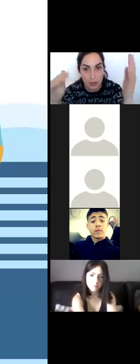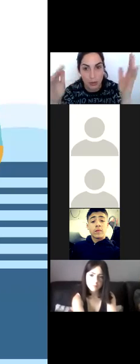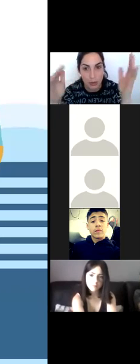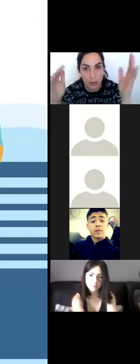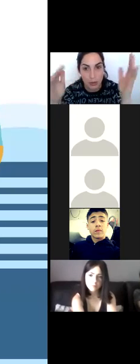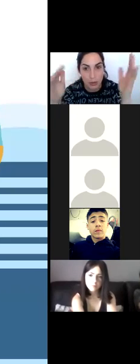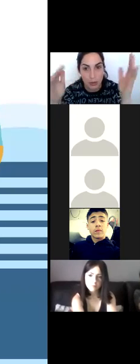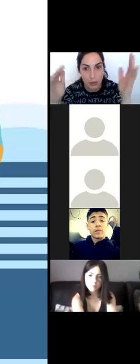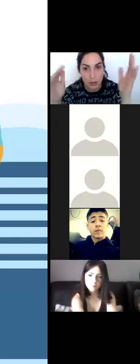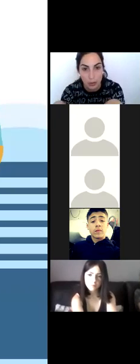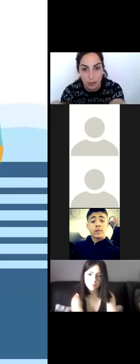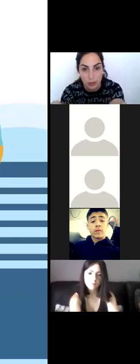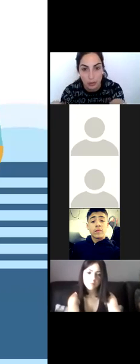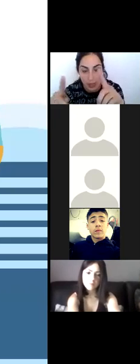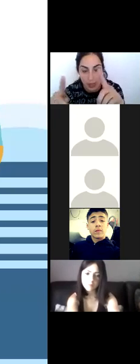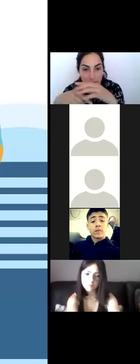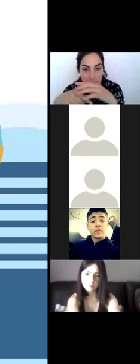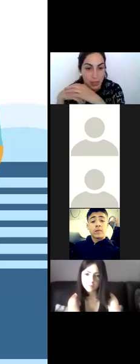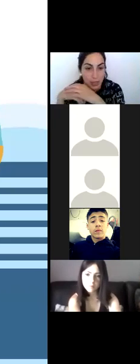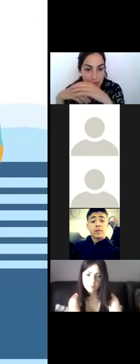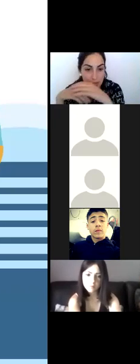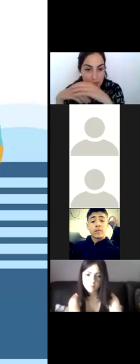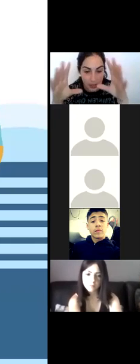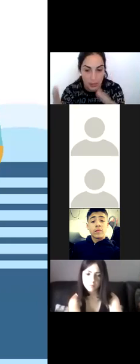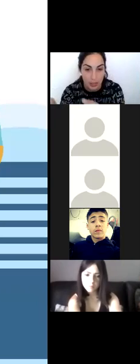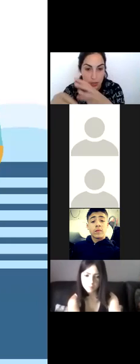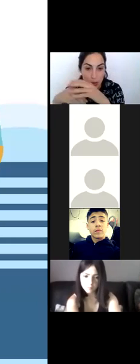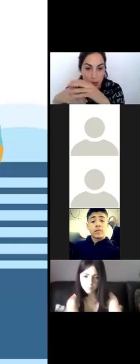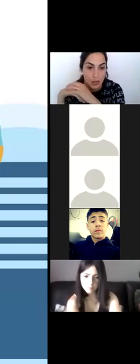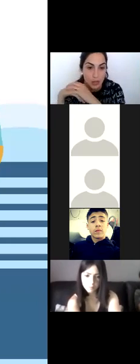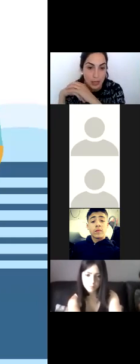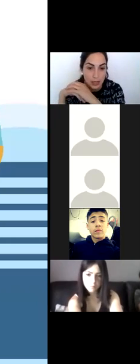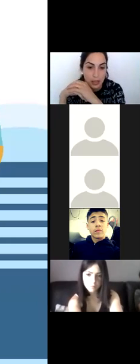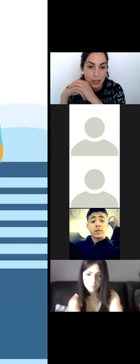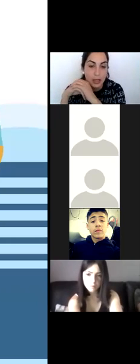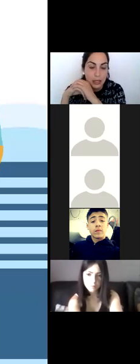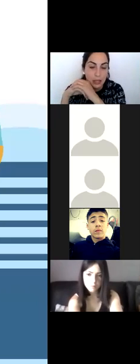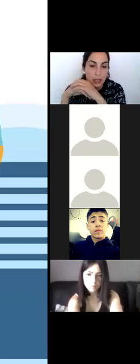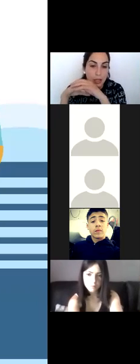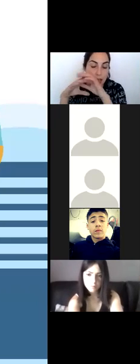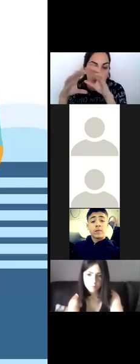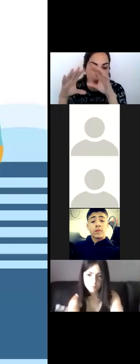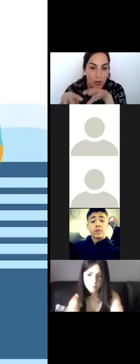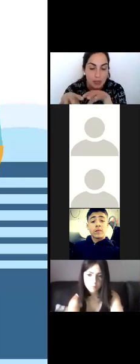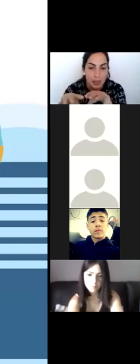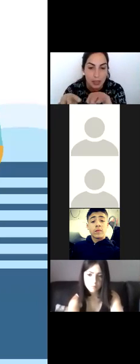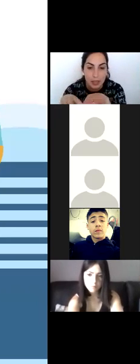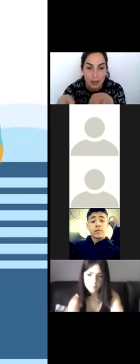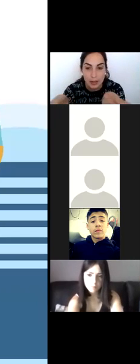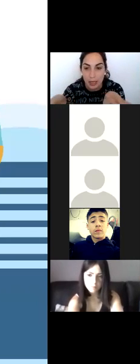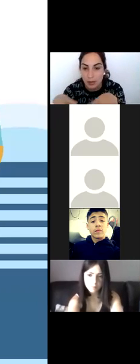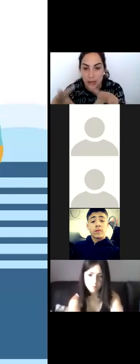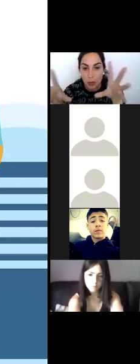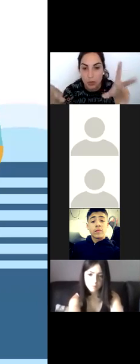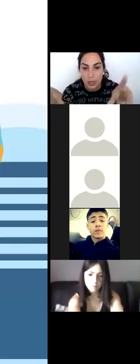primero con los cuadritos que el cuadrito que les enseñé ahora en clase y que está ahí visualizado en la guía y después tienen que